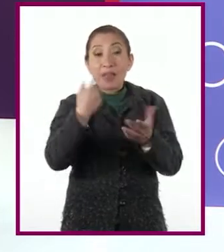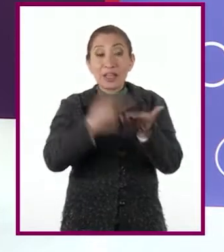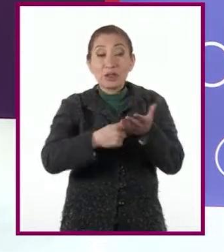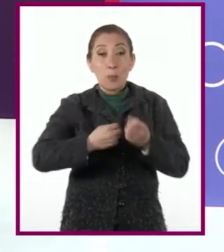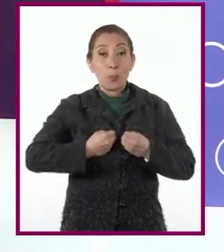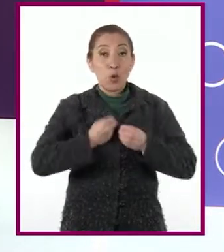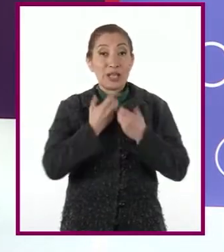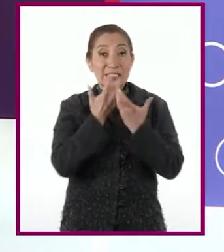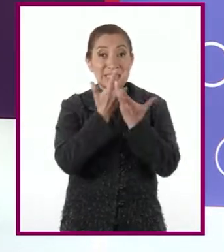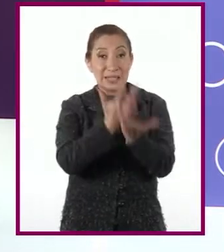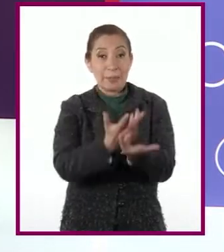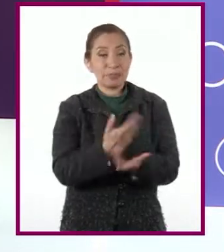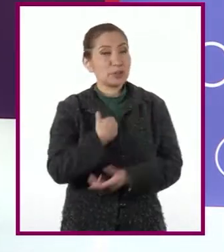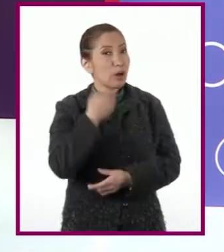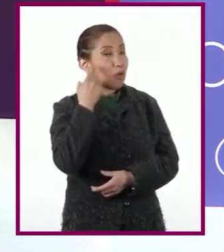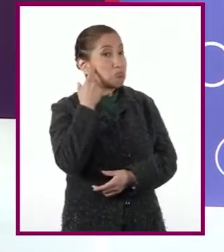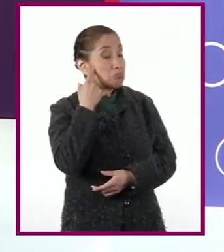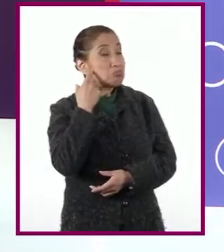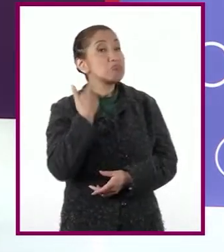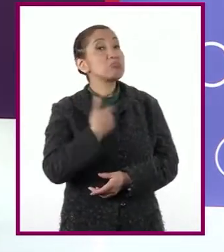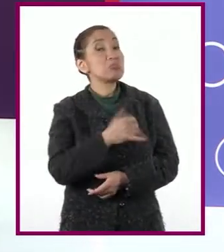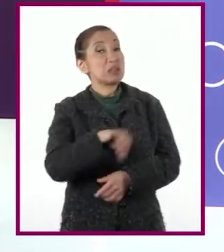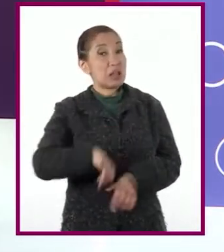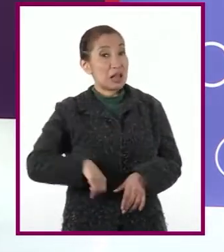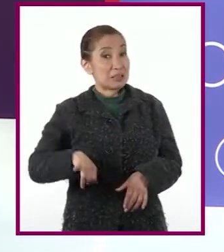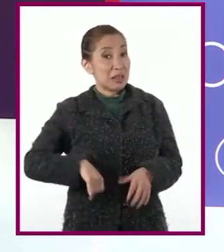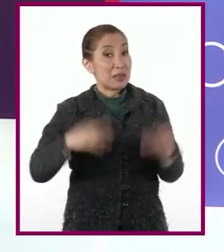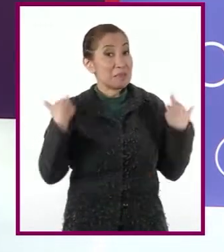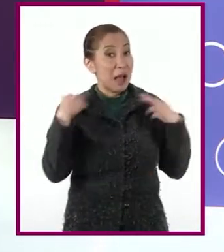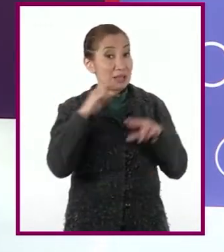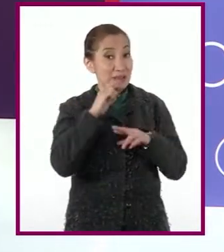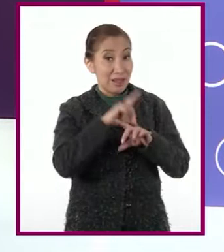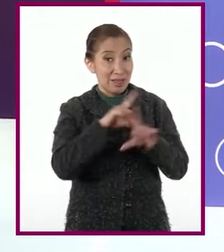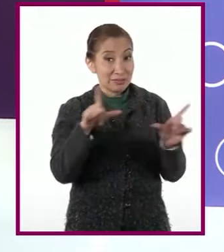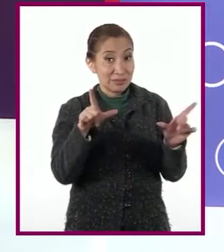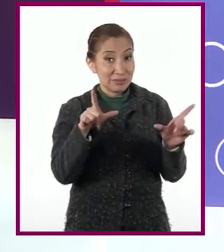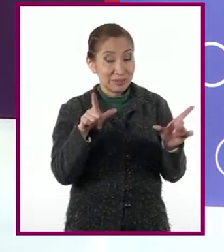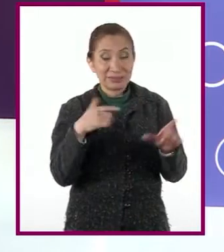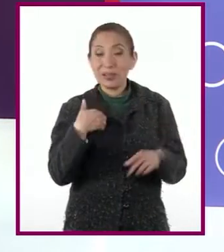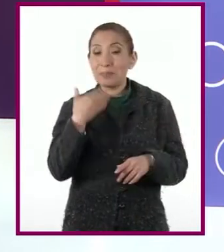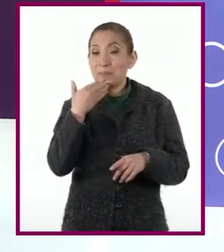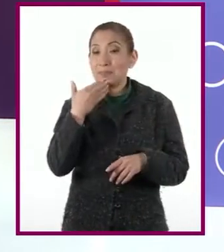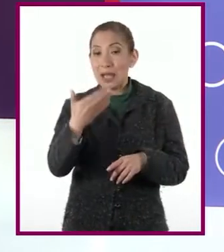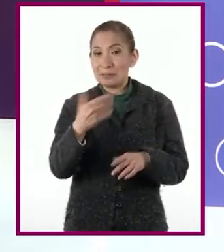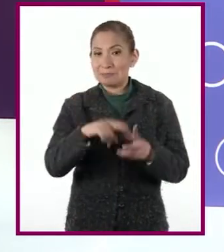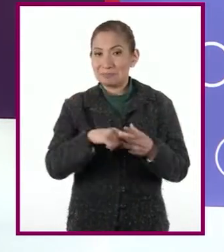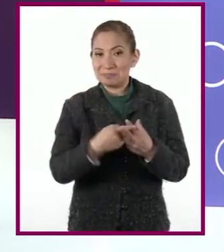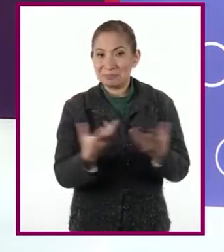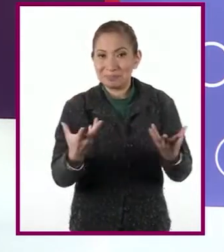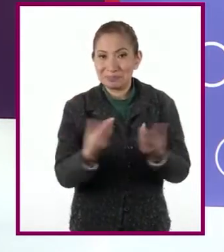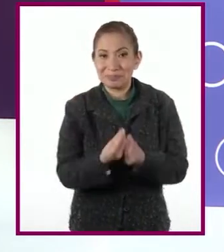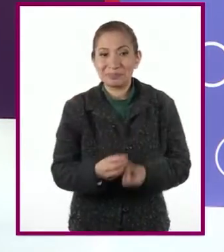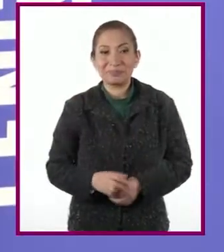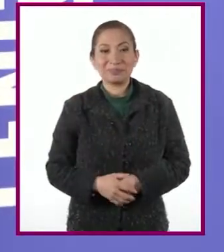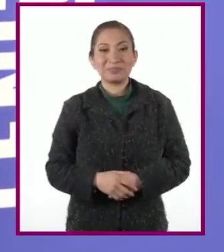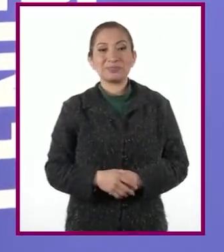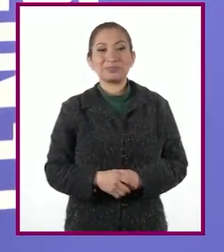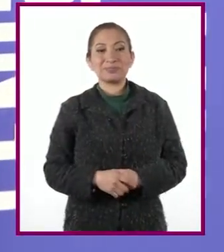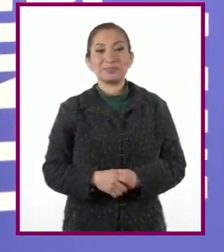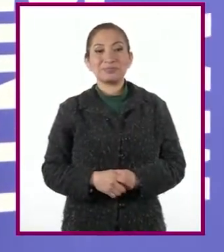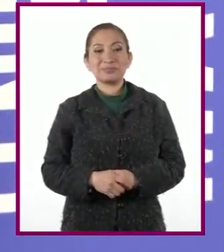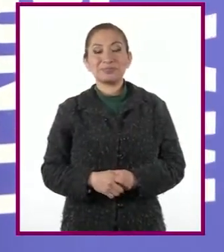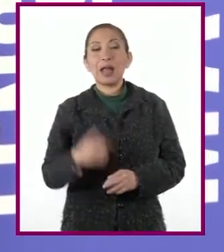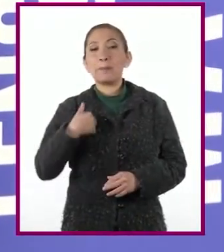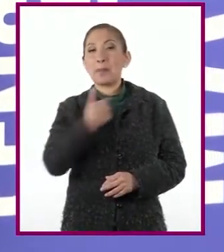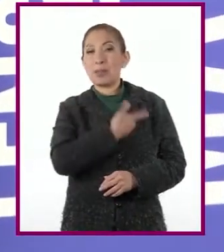poesía. Eso me suena muy interesante, profesora. ¿Listos? Muy bien, pues vamos juntos. Me